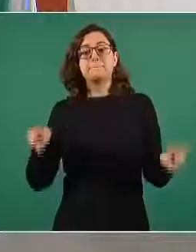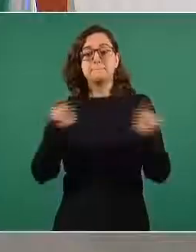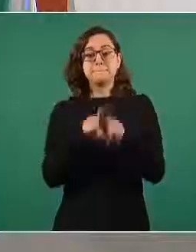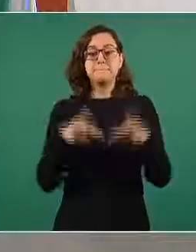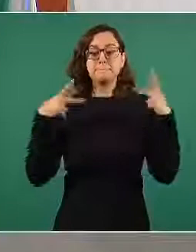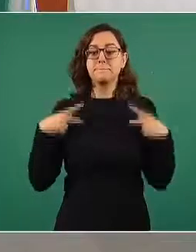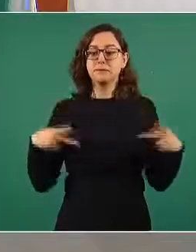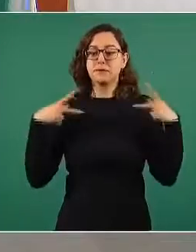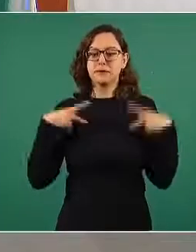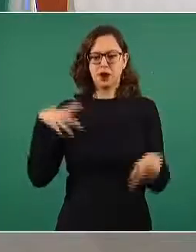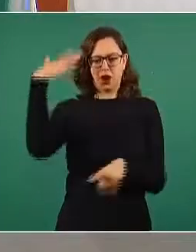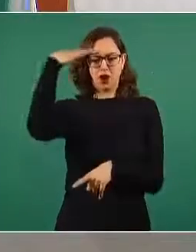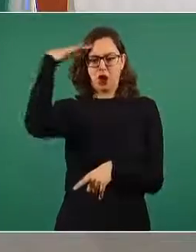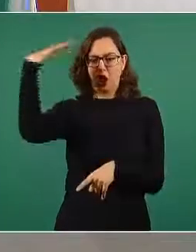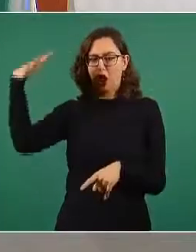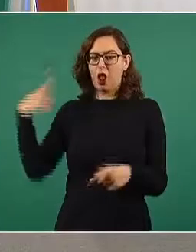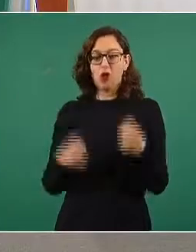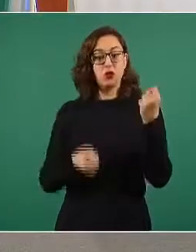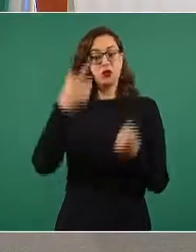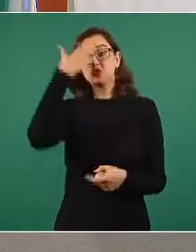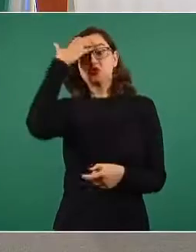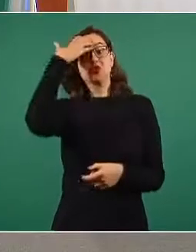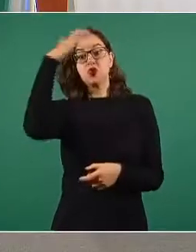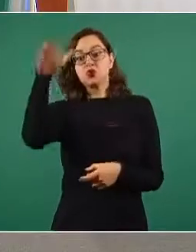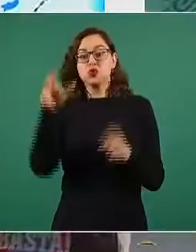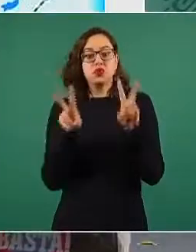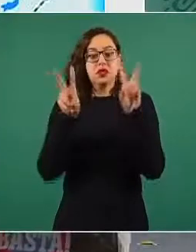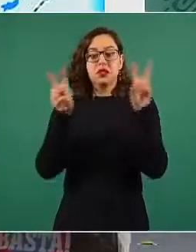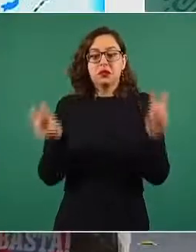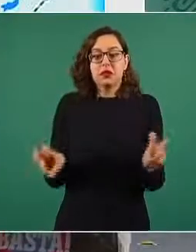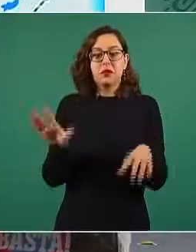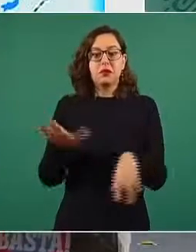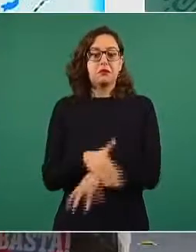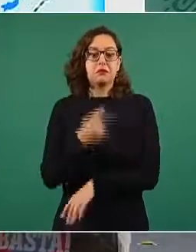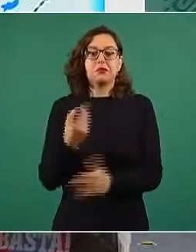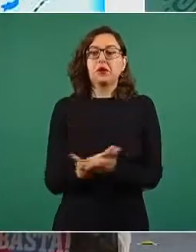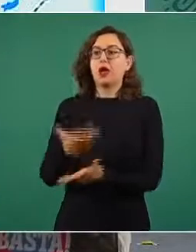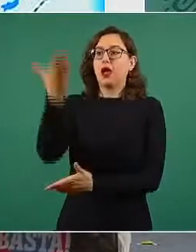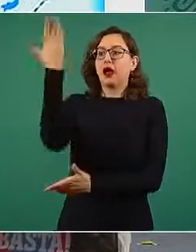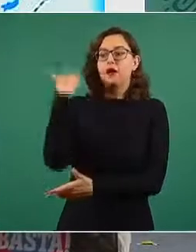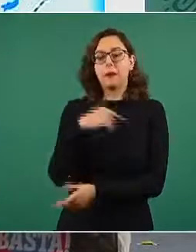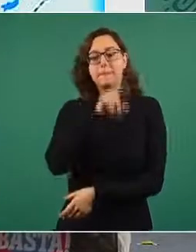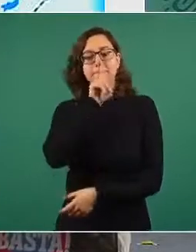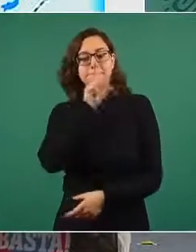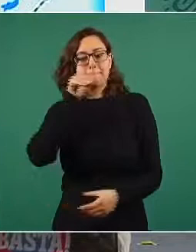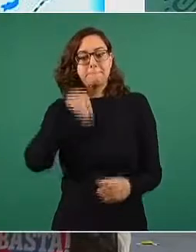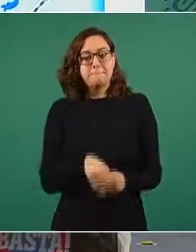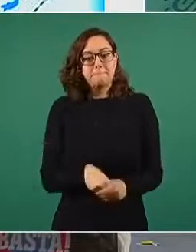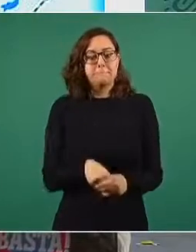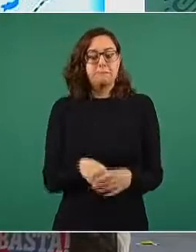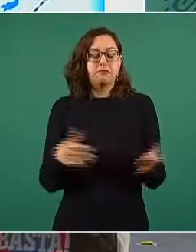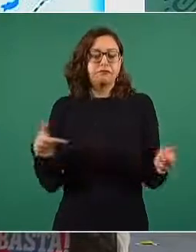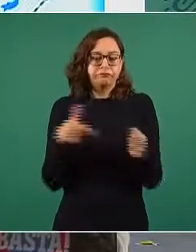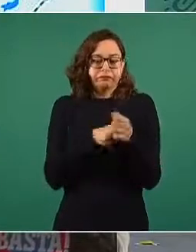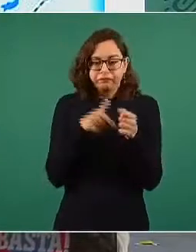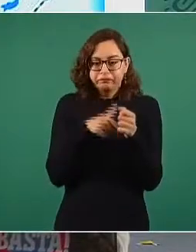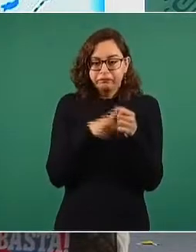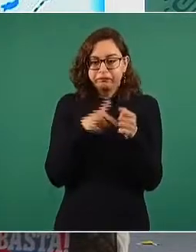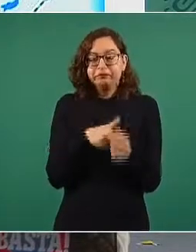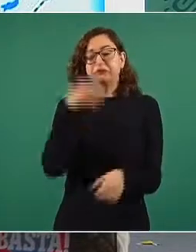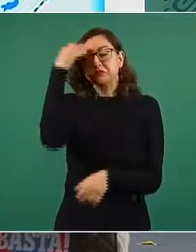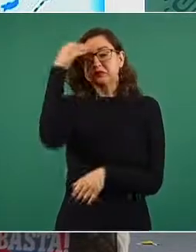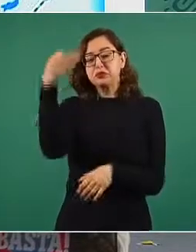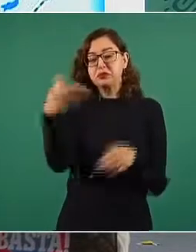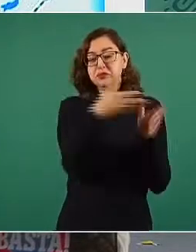estas realidades, porque se les ocultaron durante el periodo neoliberal. Los medios